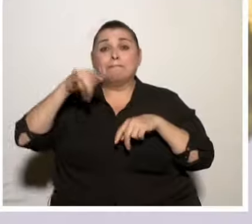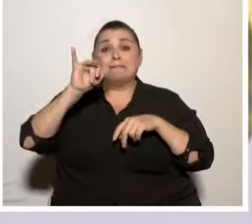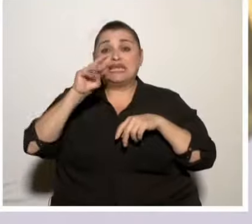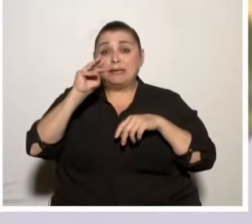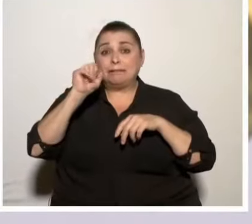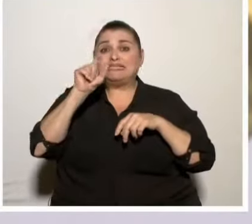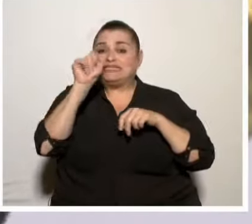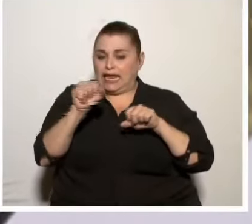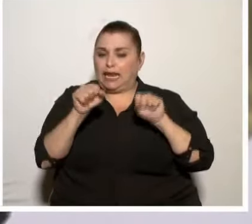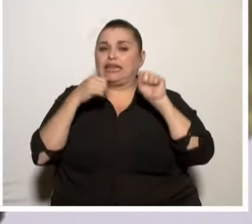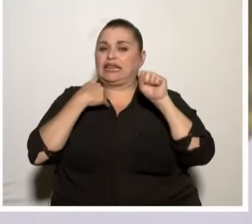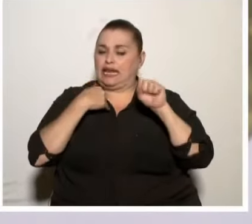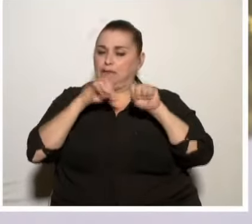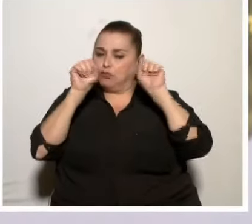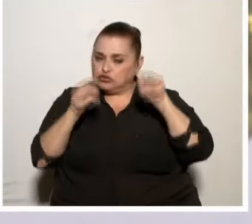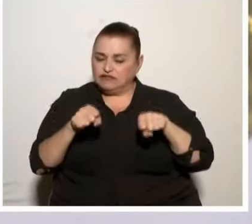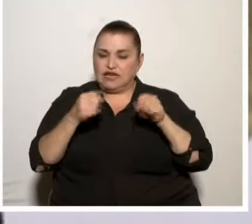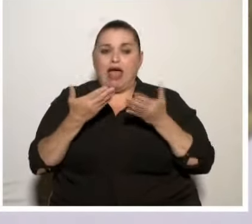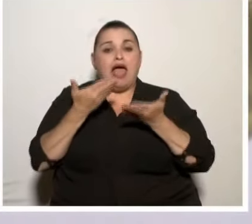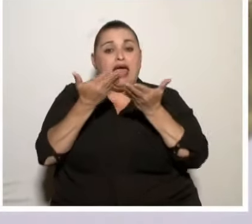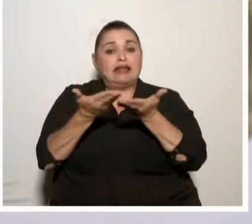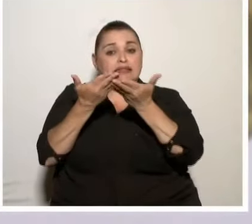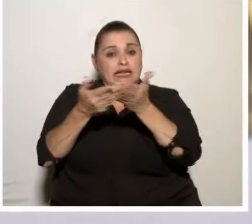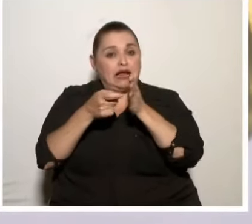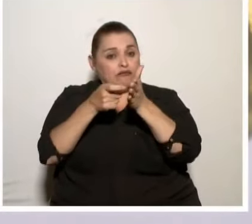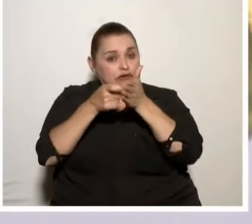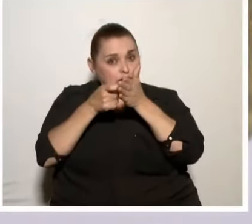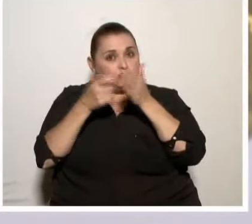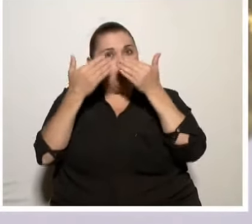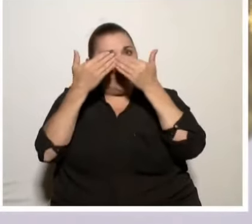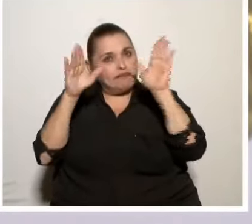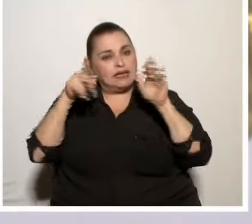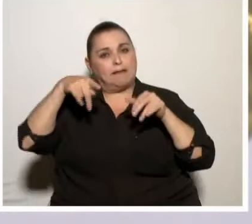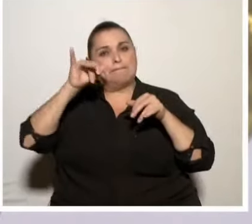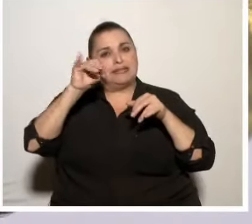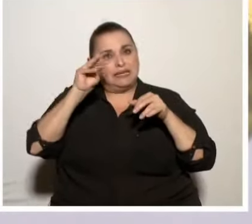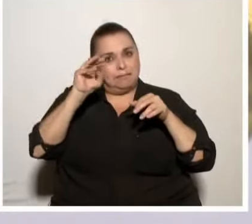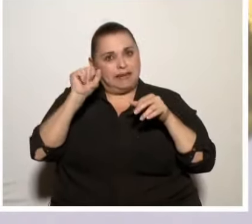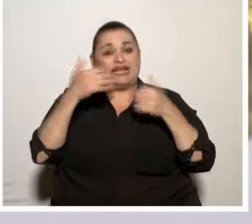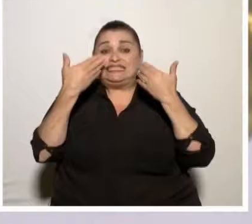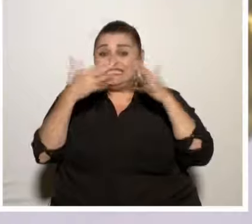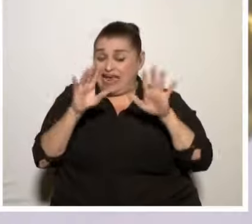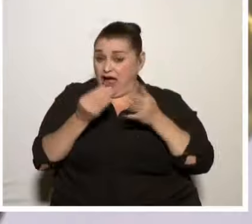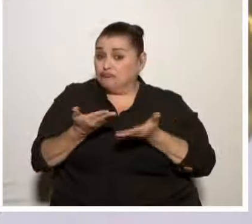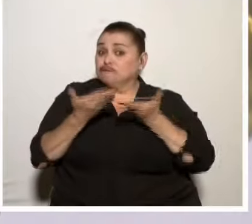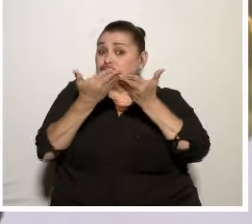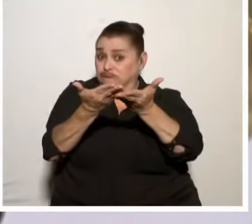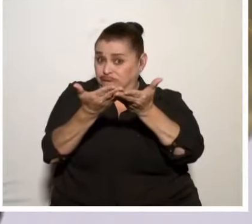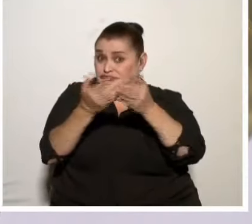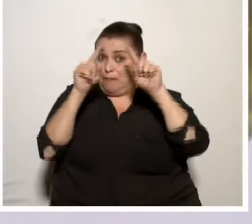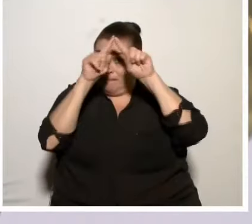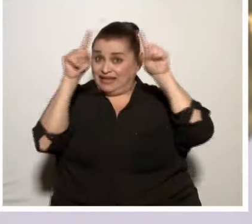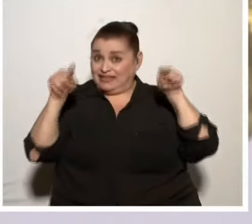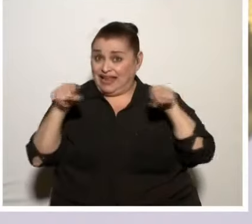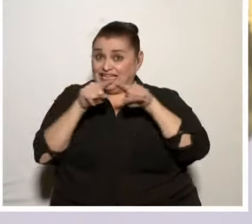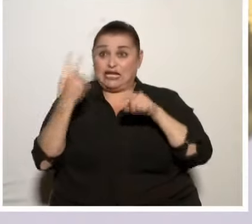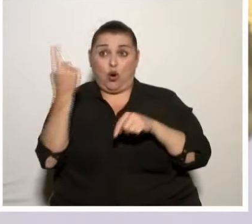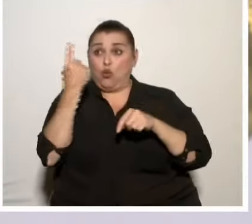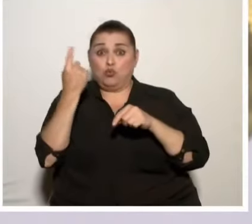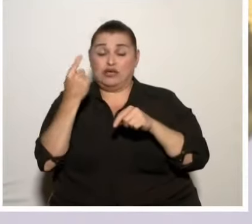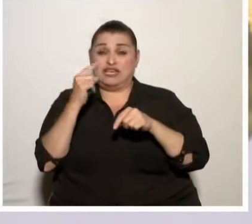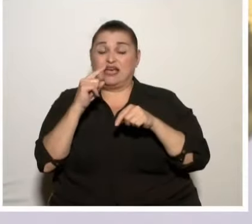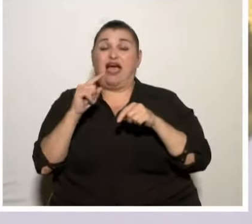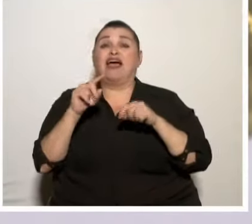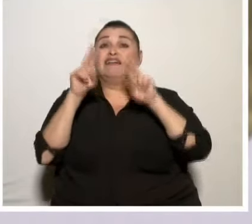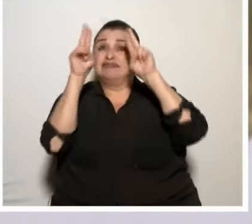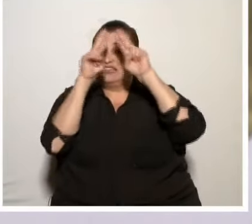de entregar los requerimientos para abrir una pyme y que inmediatamente, una vez a través de esta ventanilla única digital, sin tener que